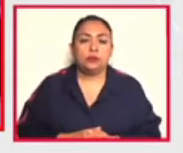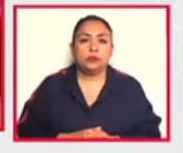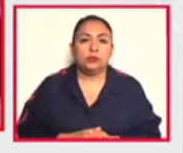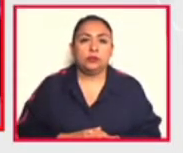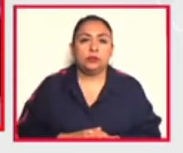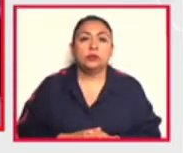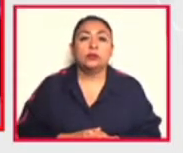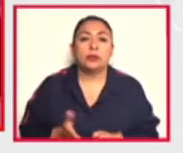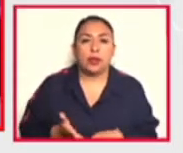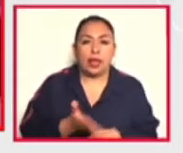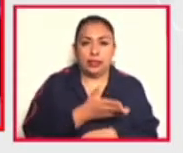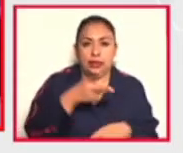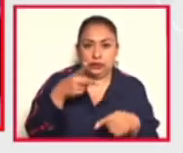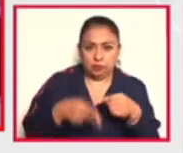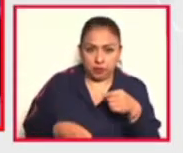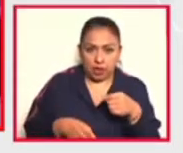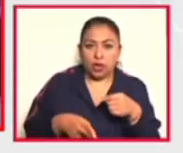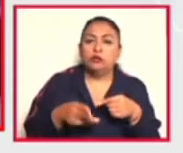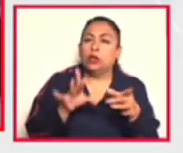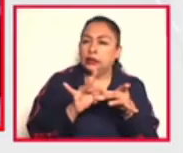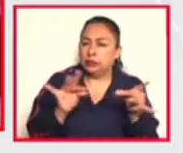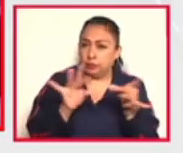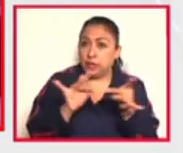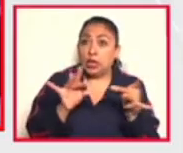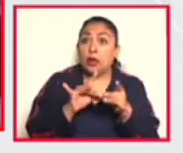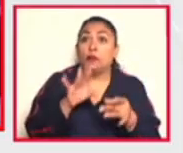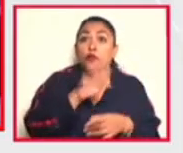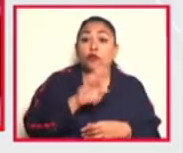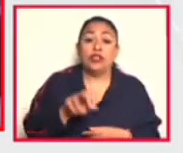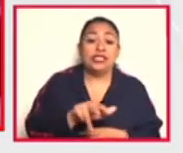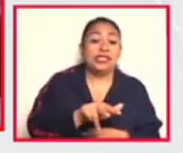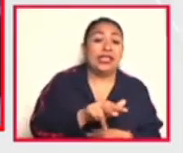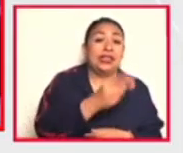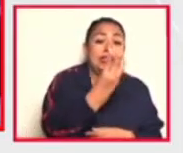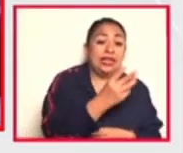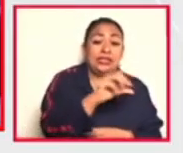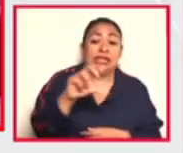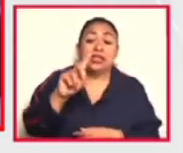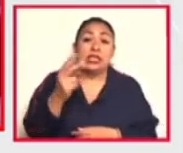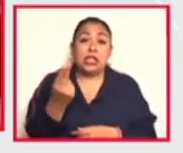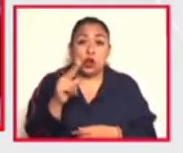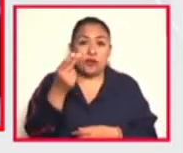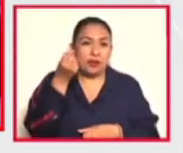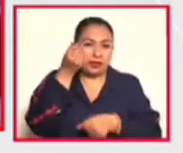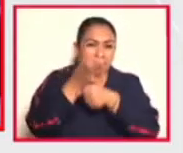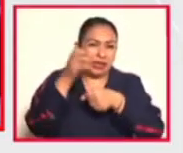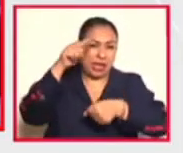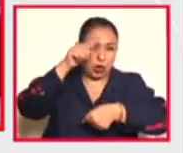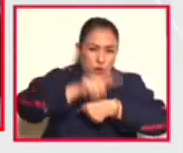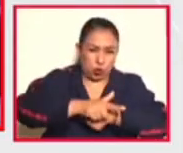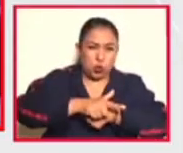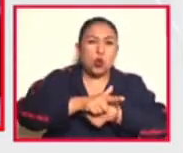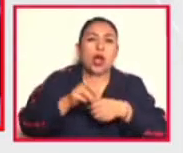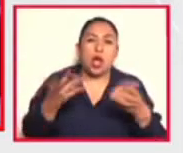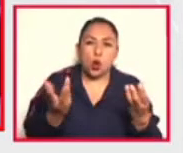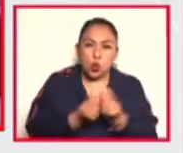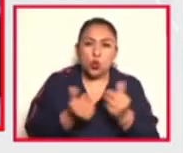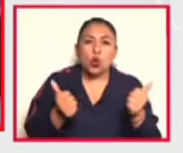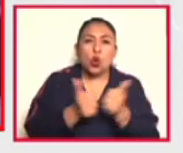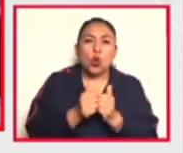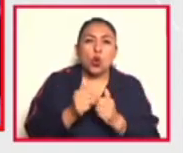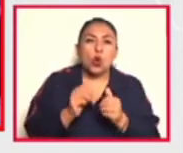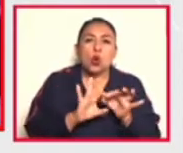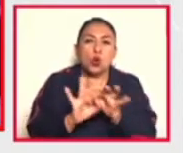Antes de irnos a la pausa, les comentamos que del 3 al 30 de noviembre, la Secretaría de Cultura, en colaboración con la Unión